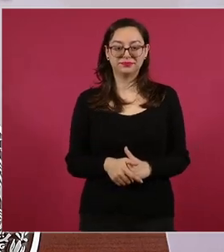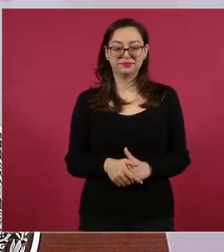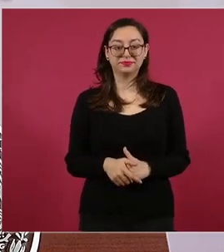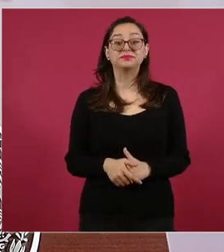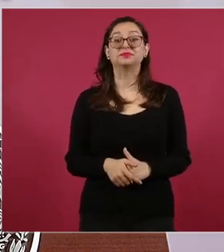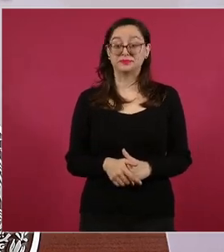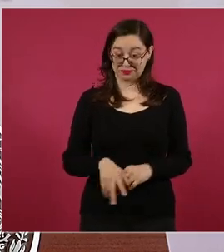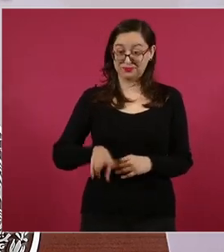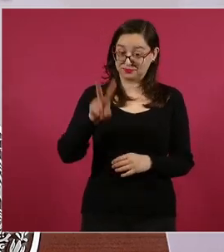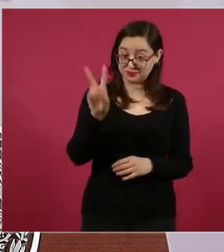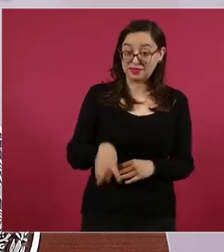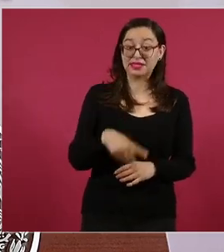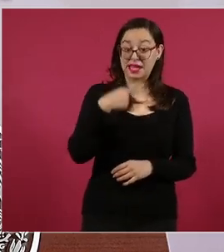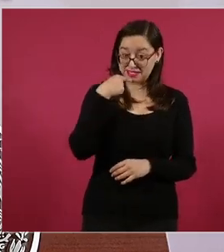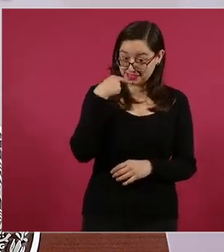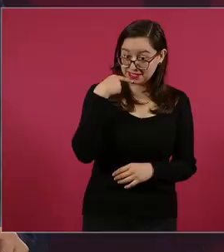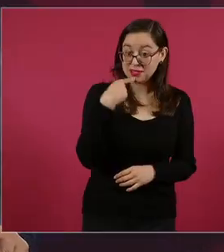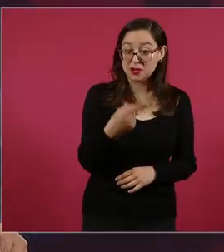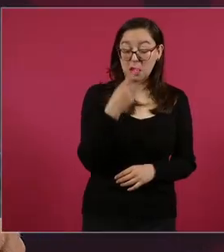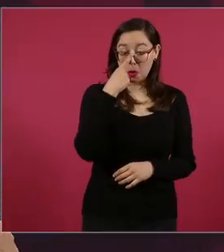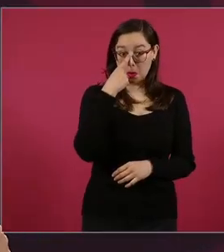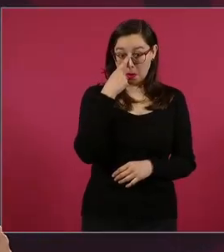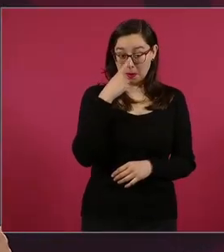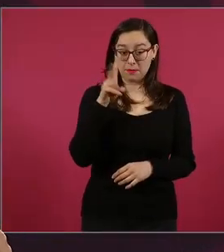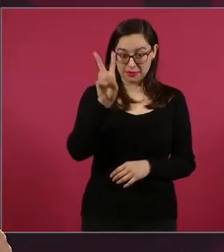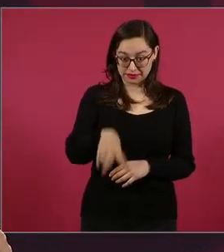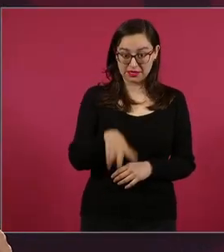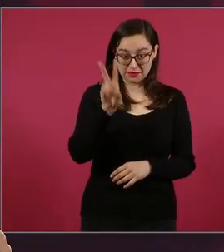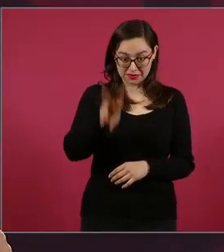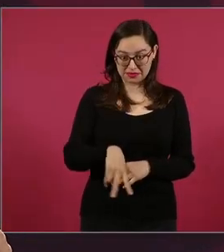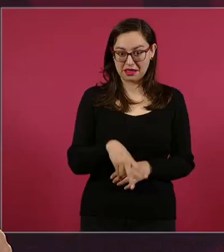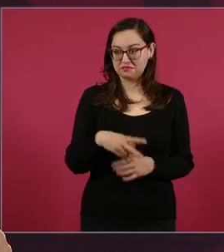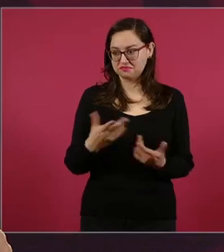así como se los estoy exponiendo.